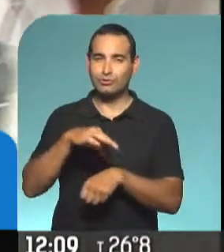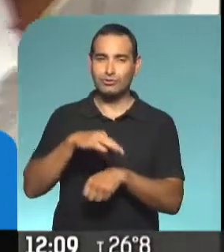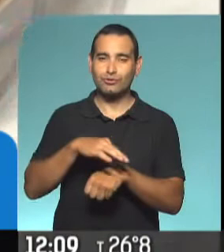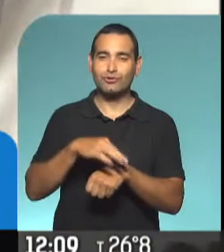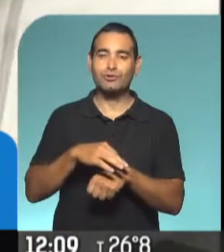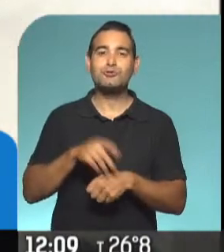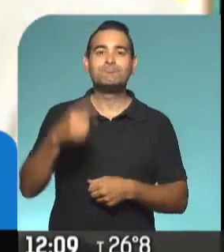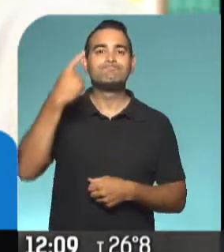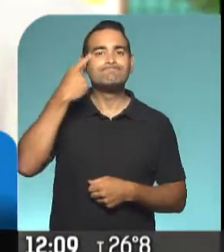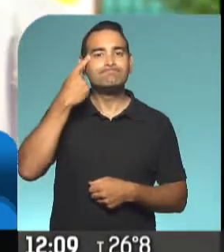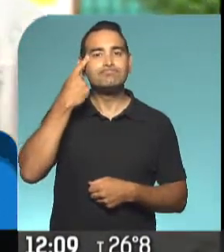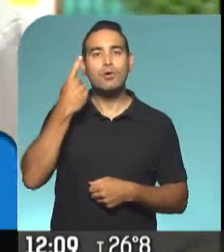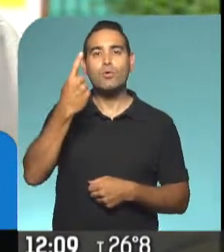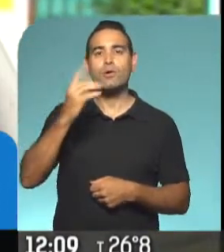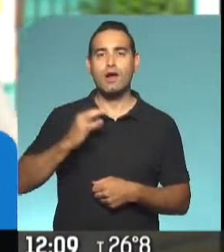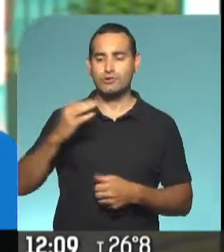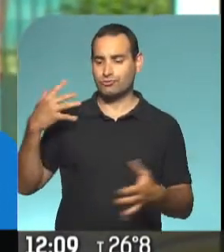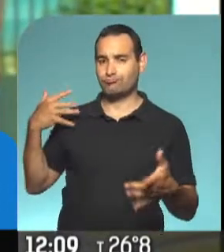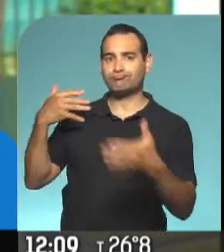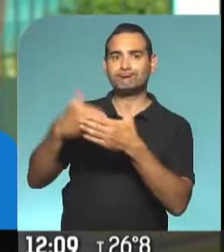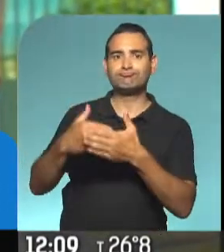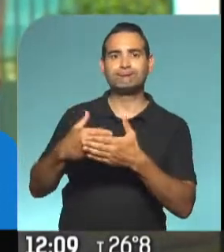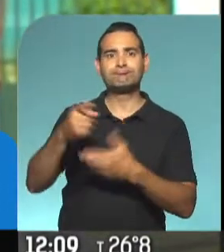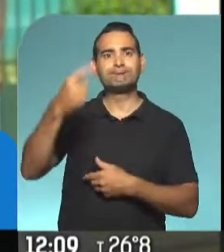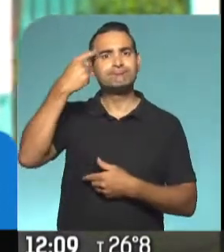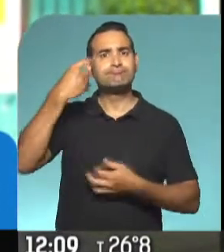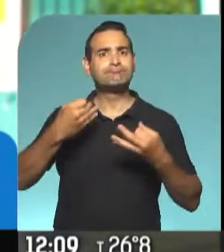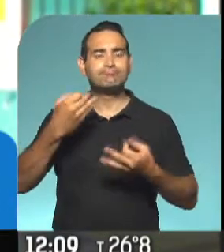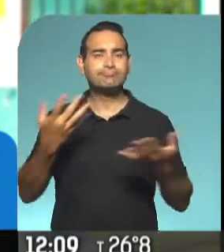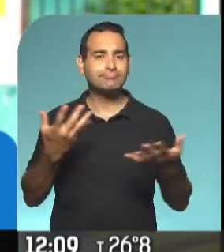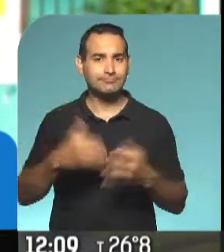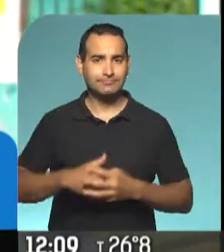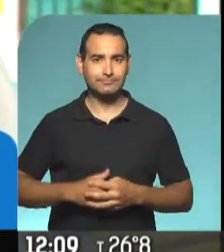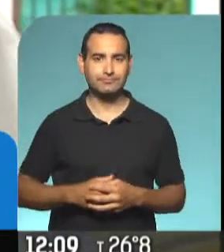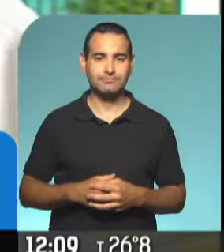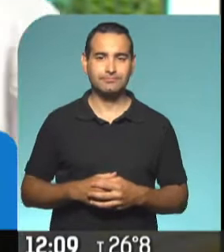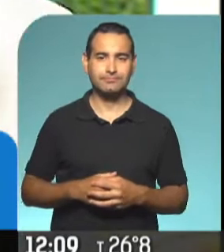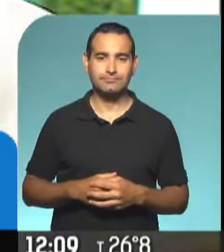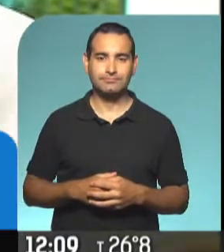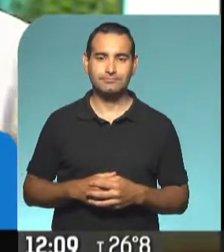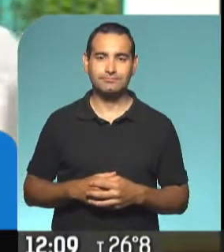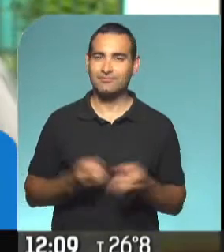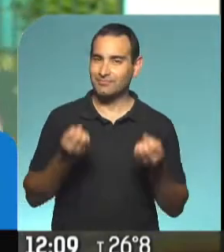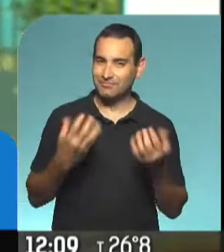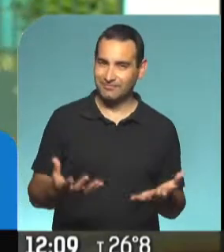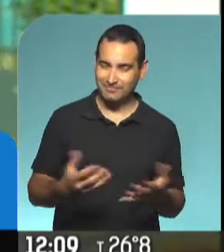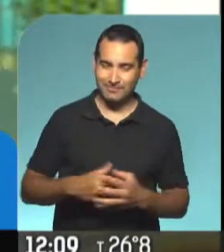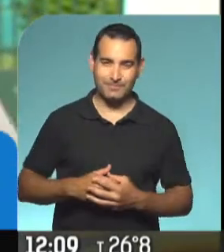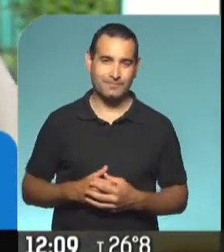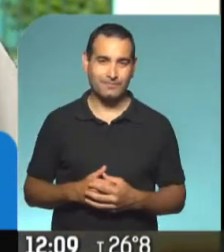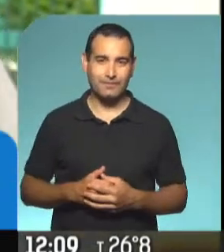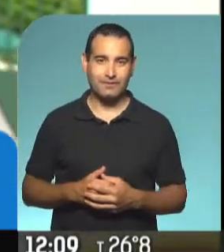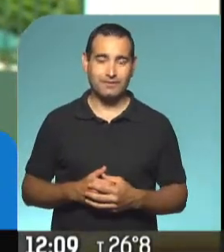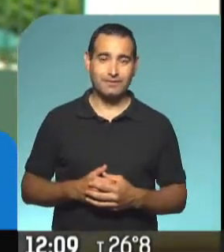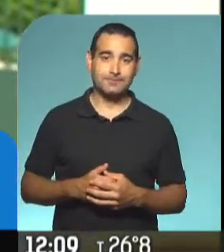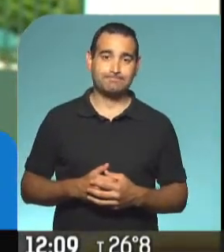un balance, ¿no?, de este primer año de este hisopado positivo aquí en la Argentina. ¿Qué tal? ¿Cómo le va? Bueno, ante todo